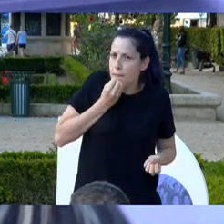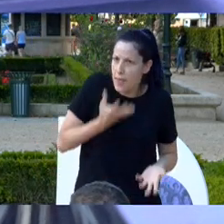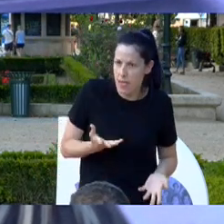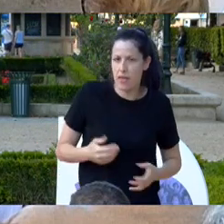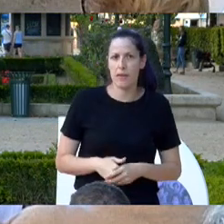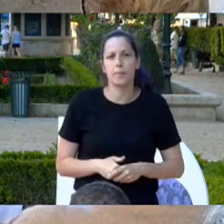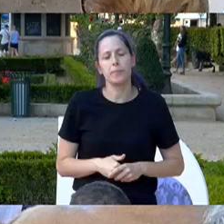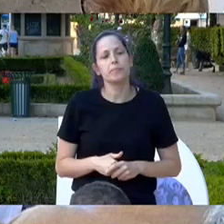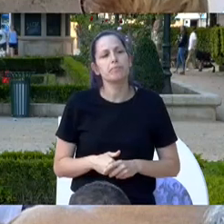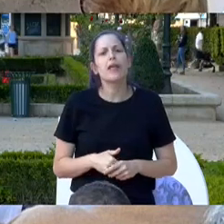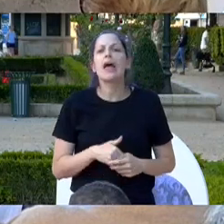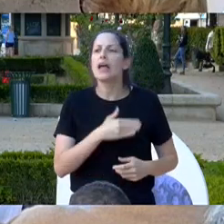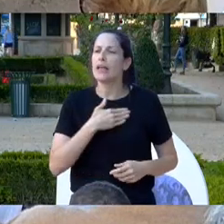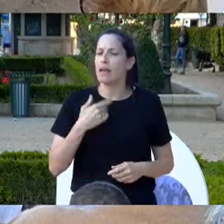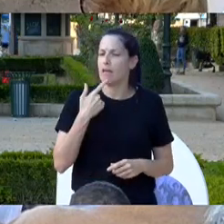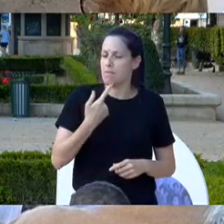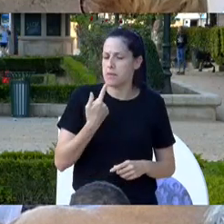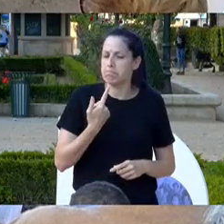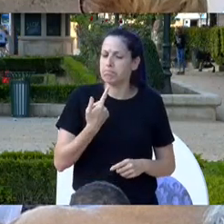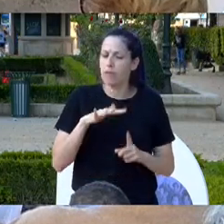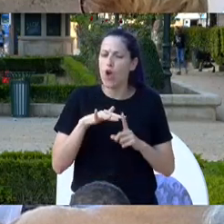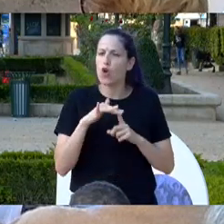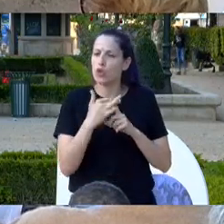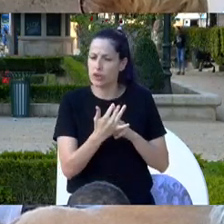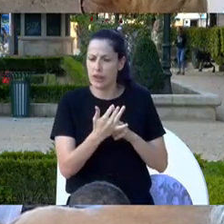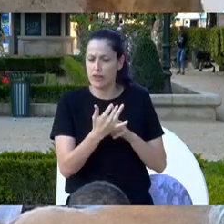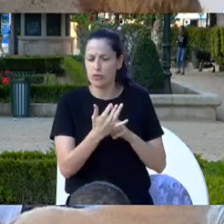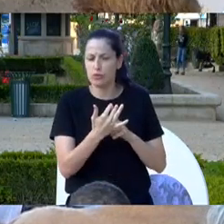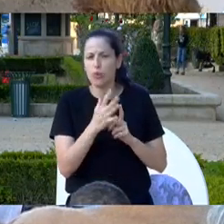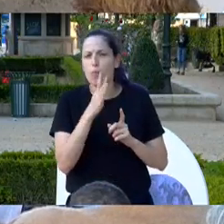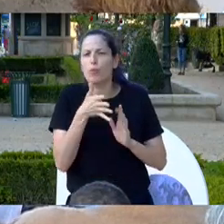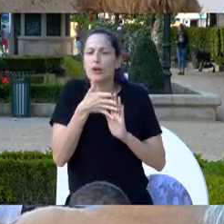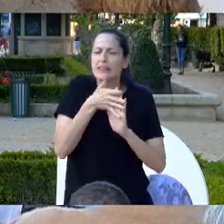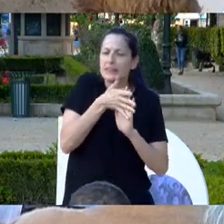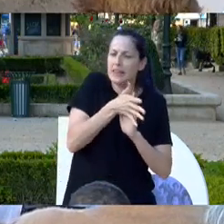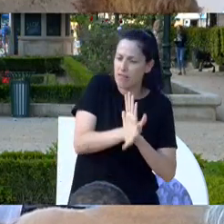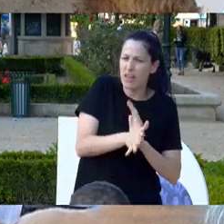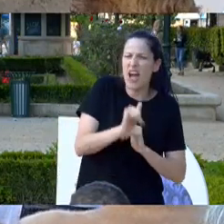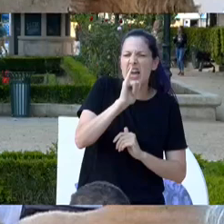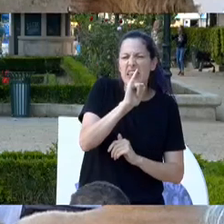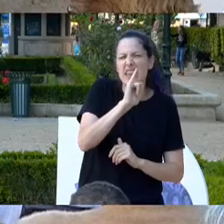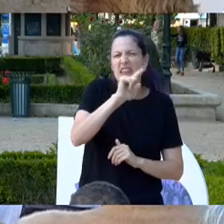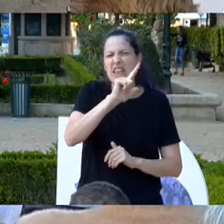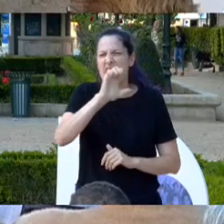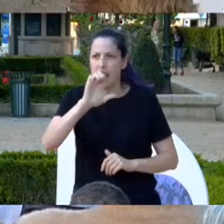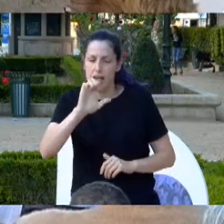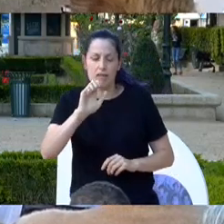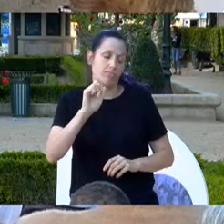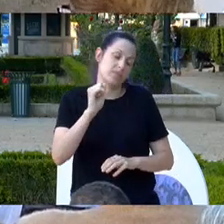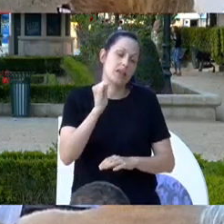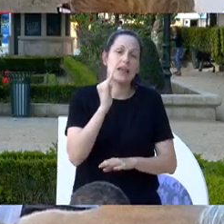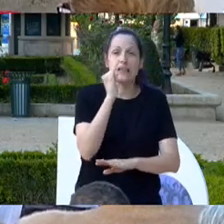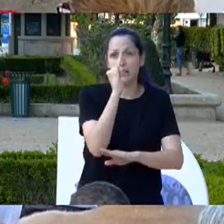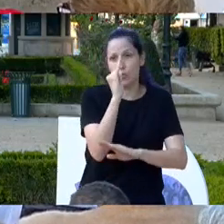nos contextualizara que significou, Manuel xa mencionou a ILE, que é a Institución Libre de Enseñanza,